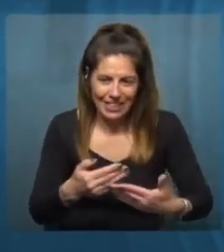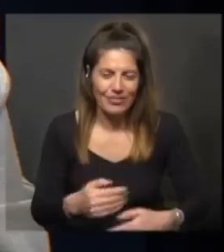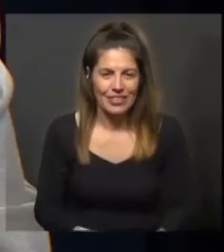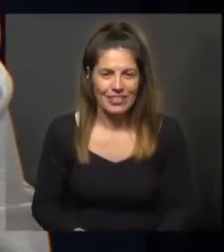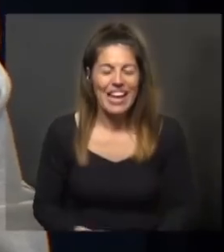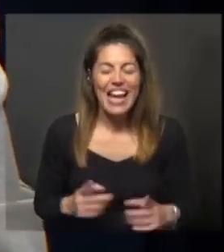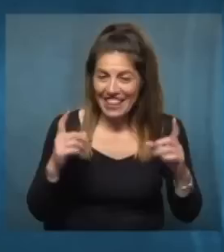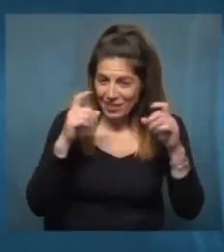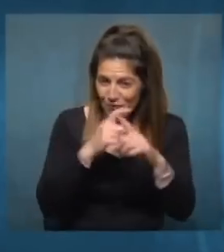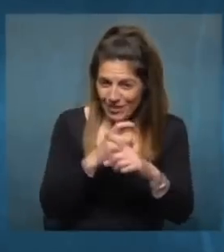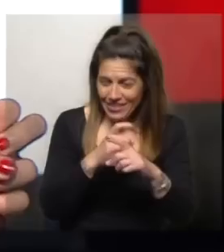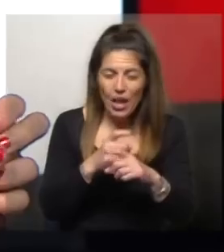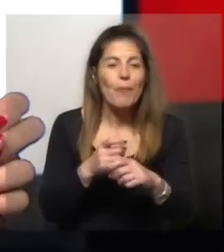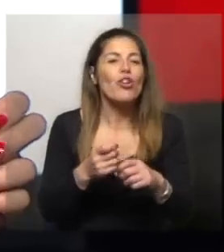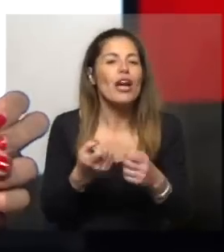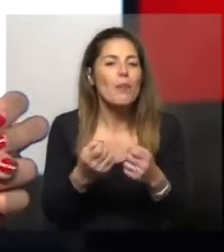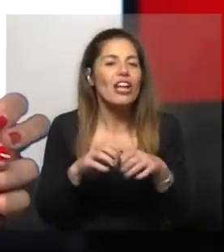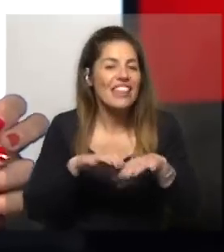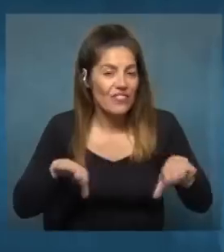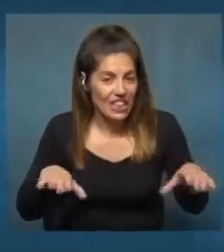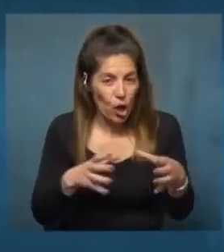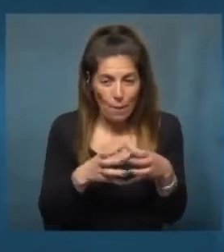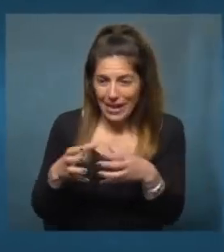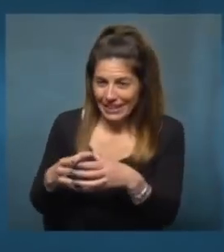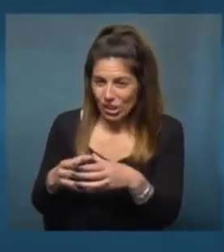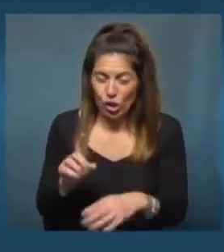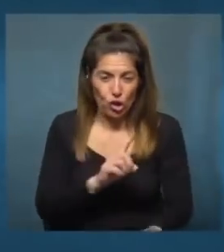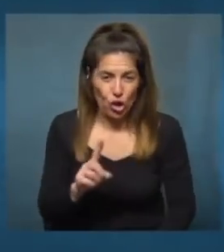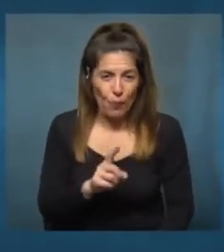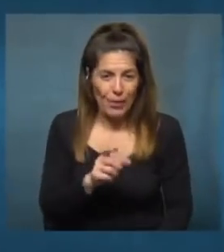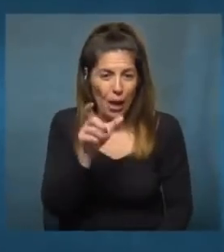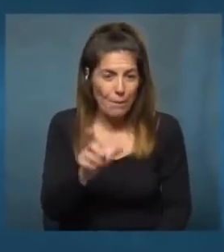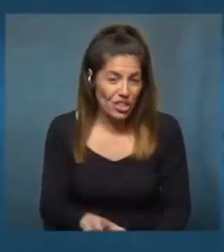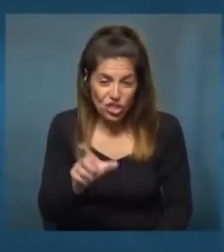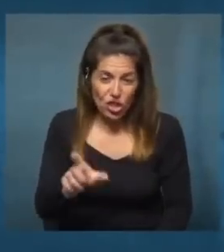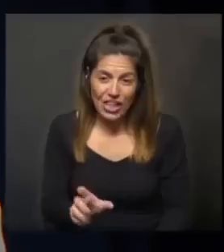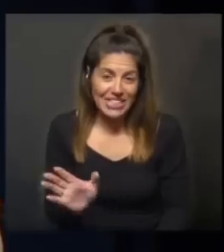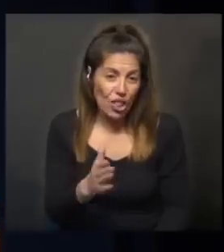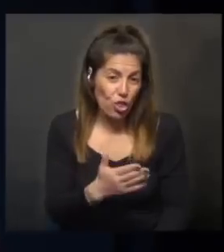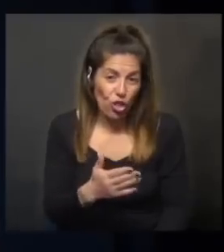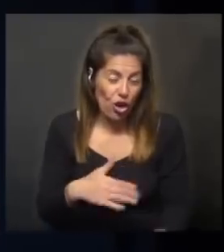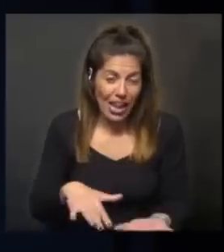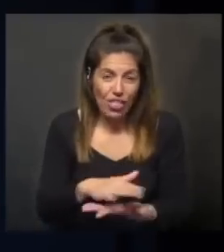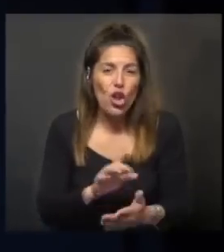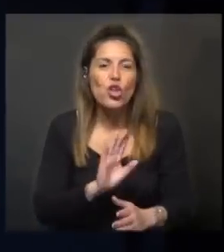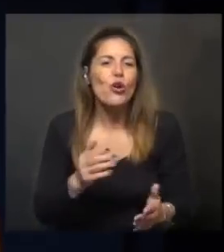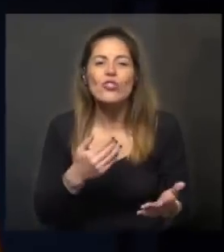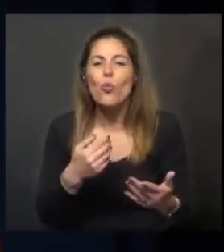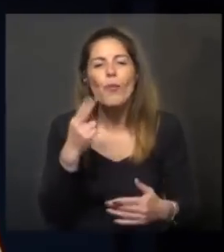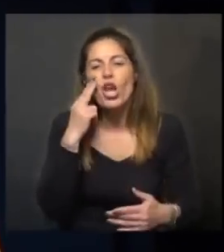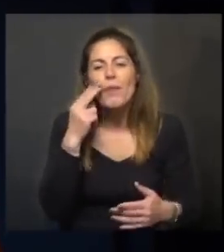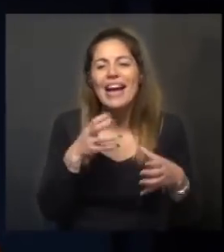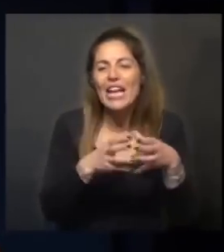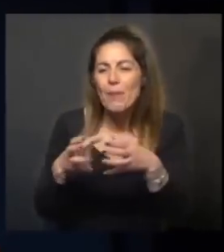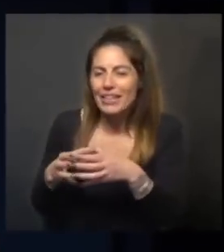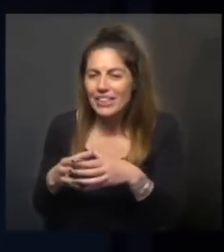yo creo que hay que dividir eso hay gente que gente hay gente en todos lados no es por eso no es un problema de Qué partido sino